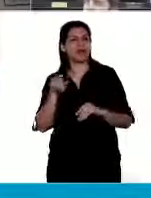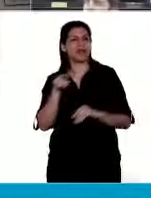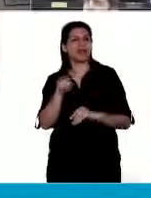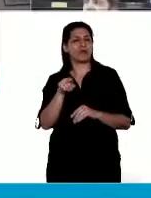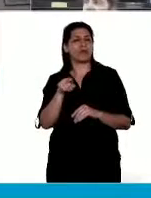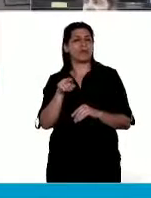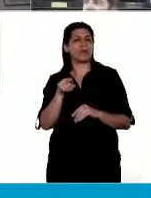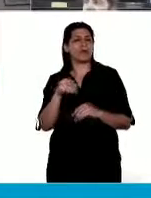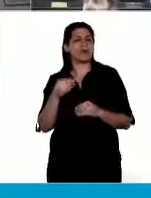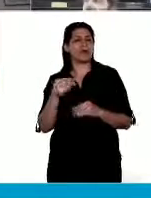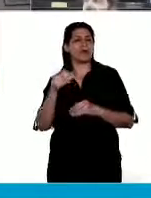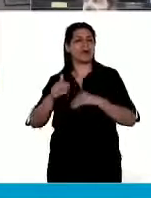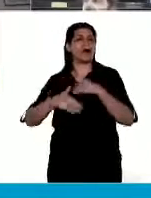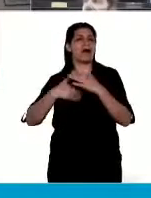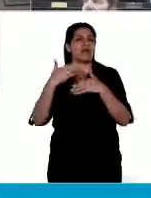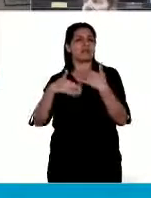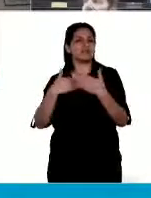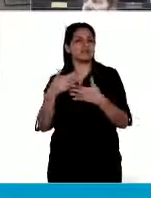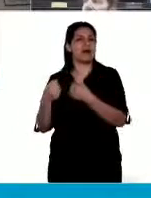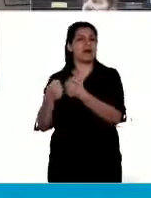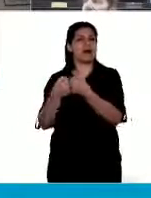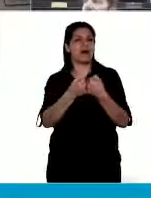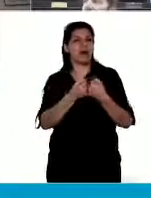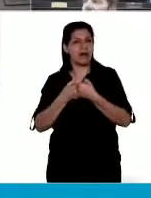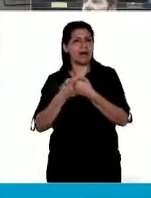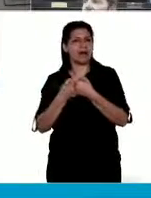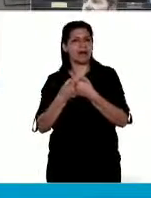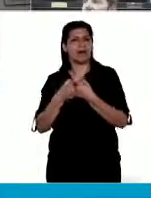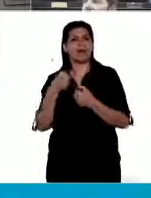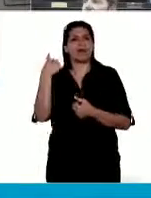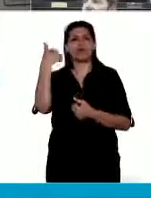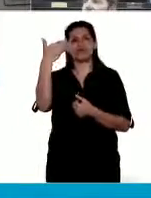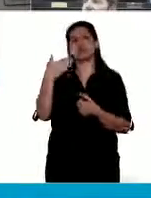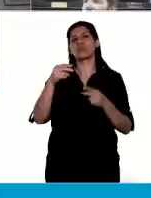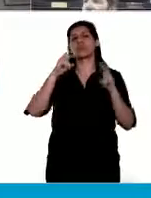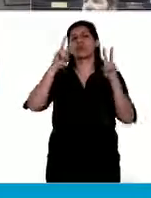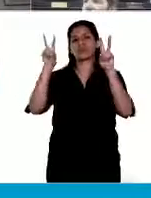avanzar consensuadamente en el futuro sobre este tema.